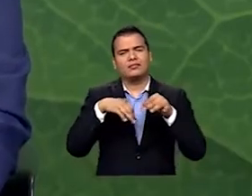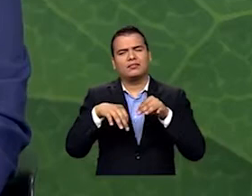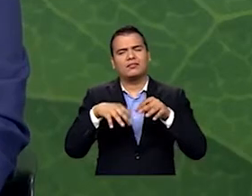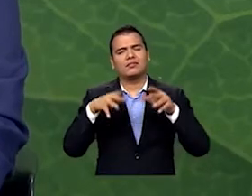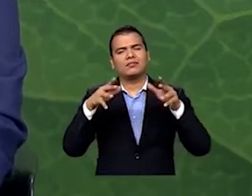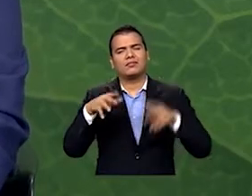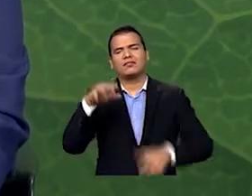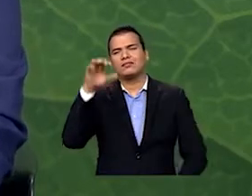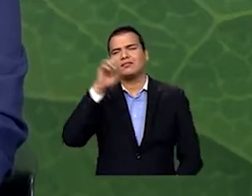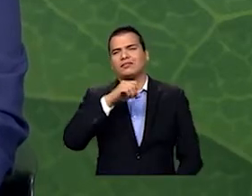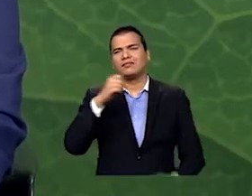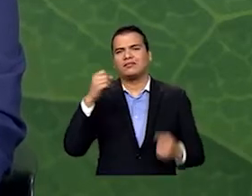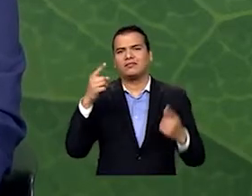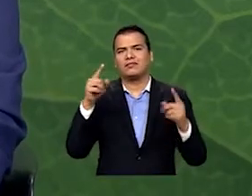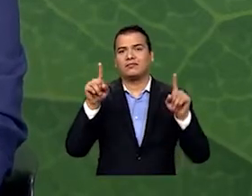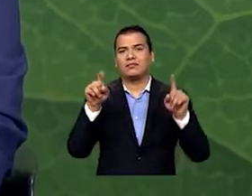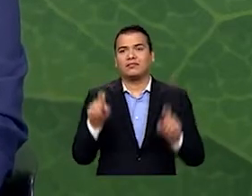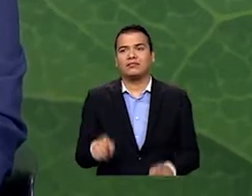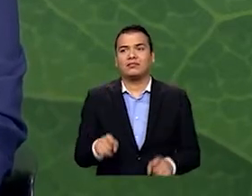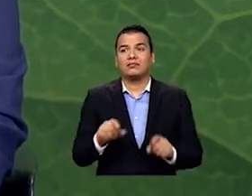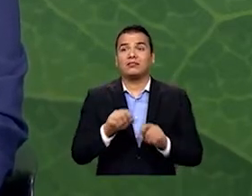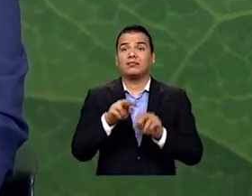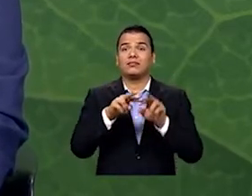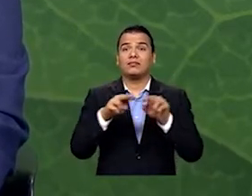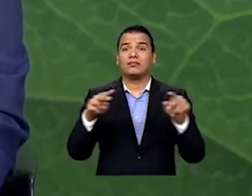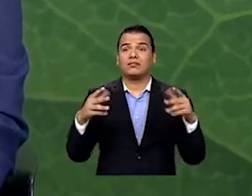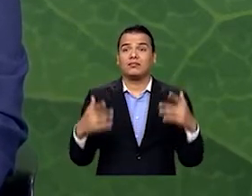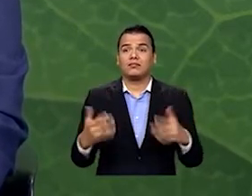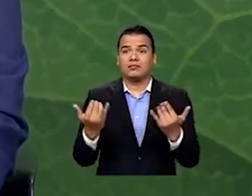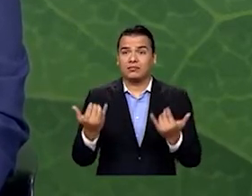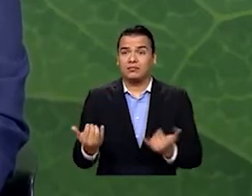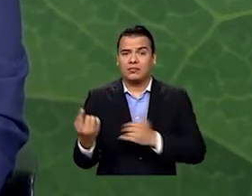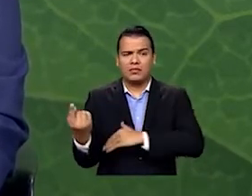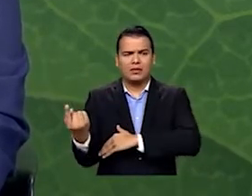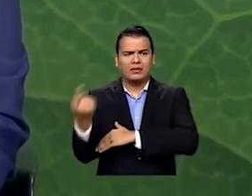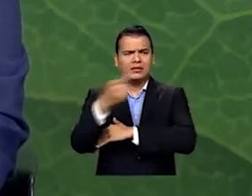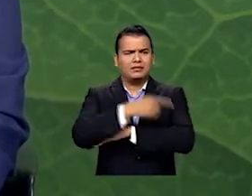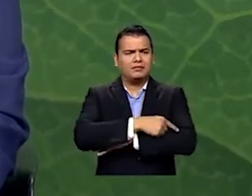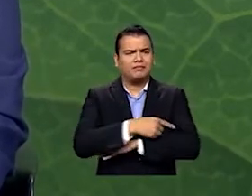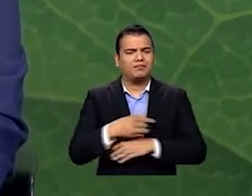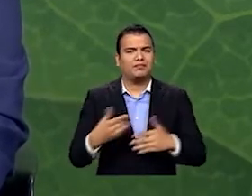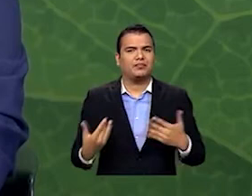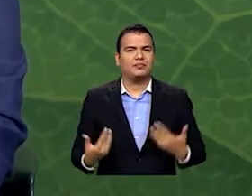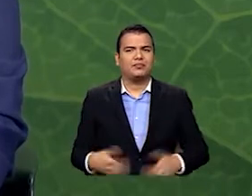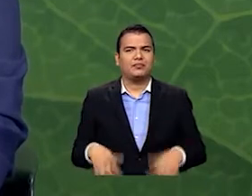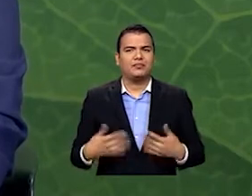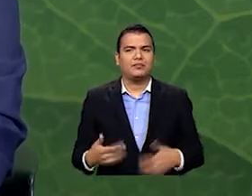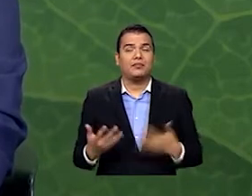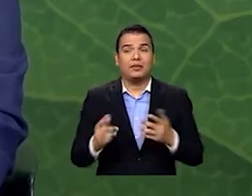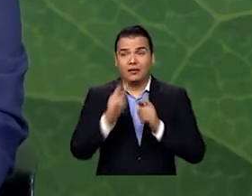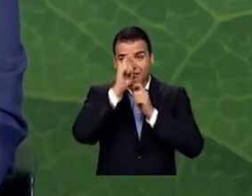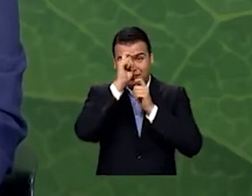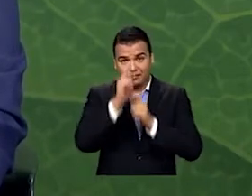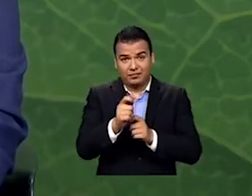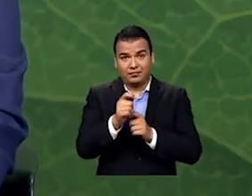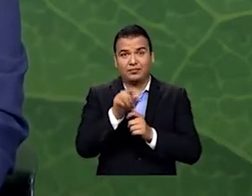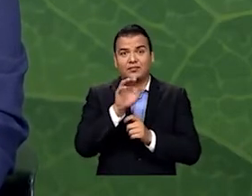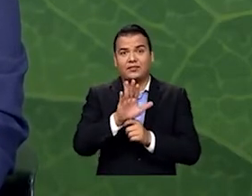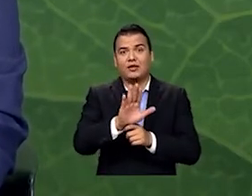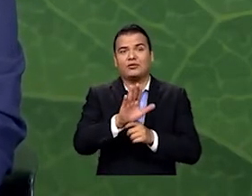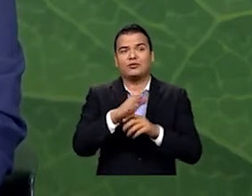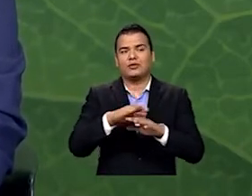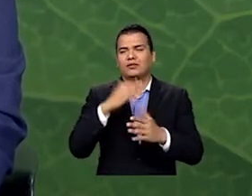de comprender esto de la biodiversidad en un día muy especial en donde tuvimos la posibilidad de hacerle un homenaje justamente a la